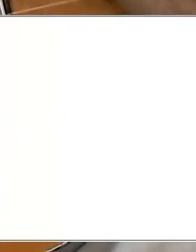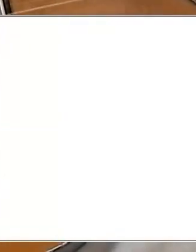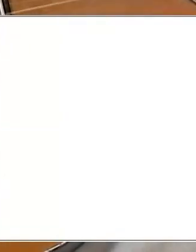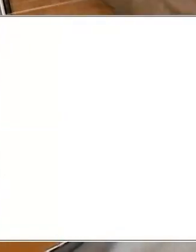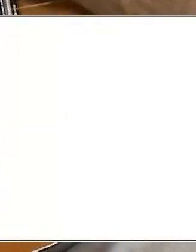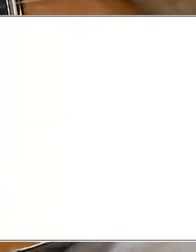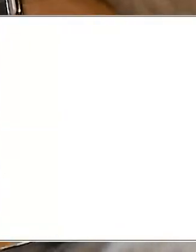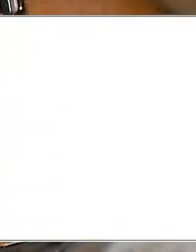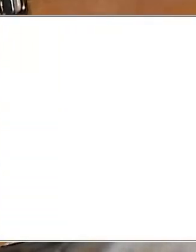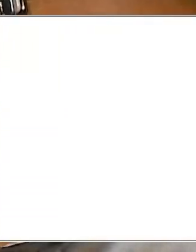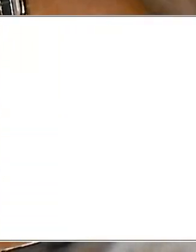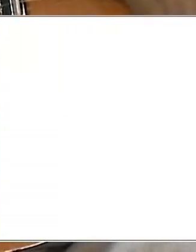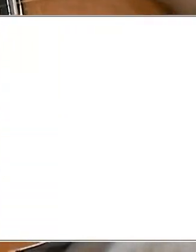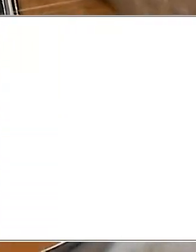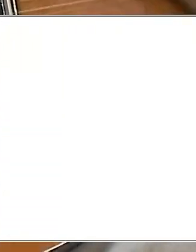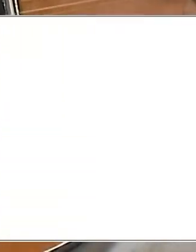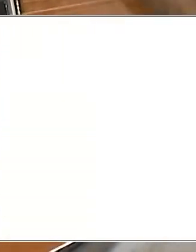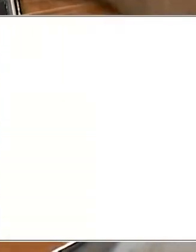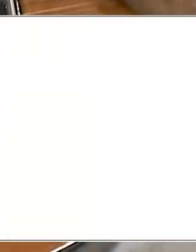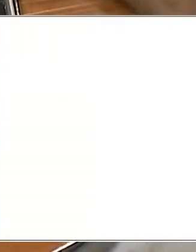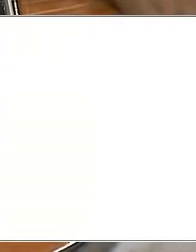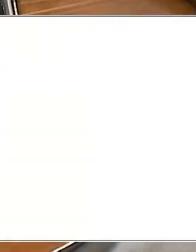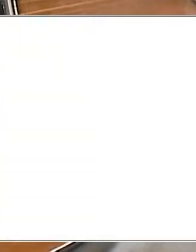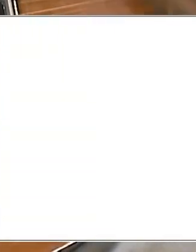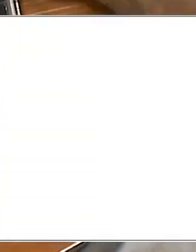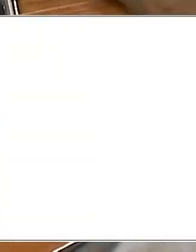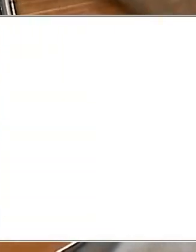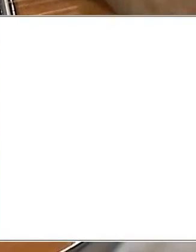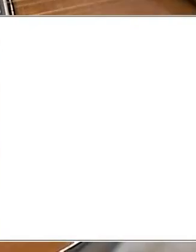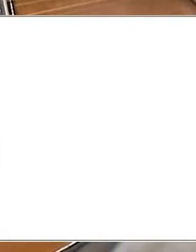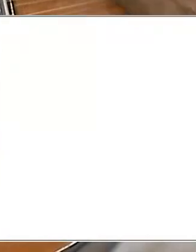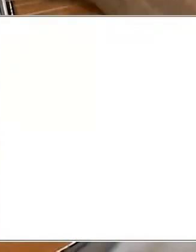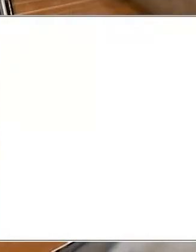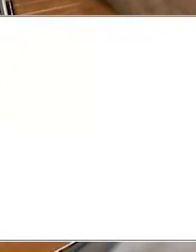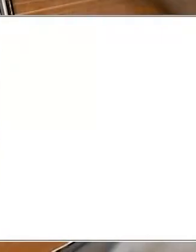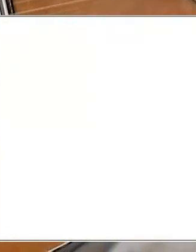y tú, y nadie más que tú.